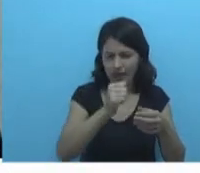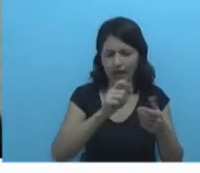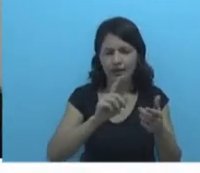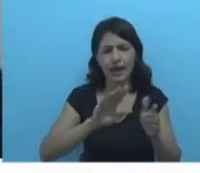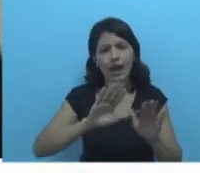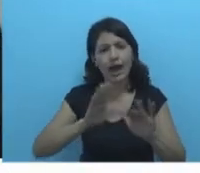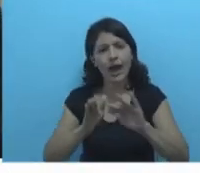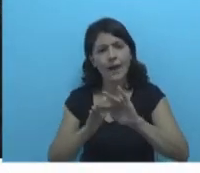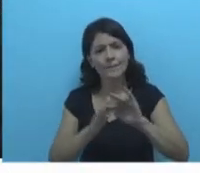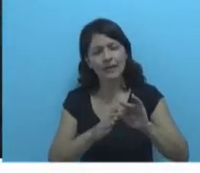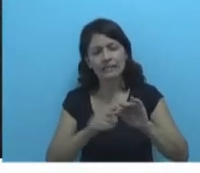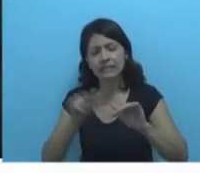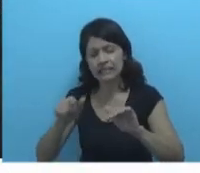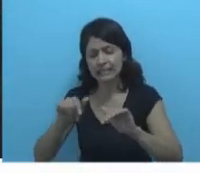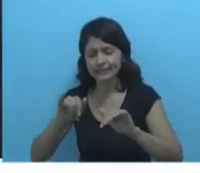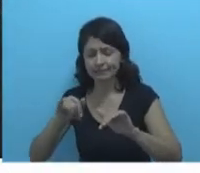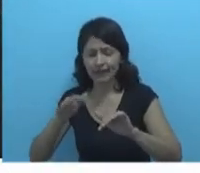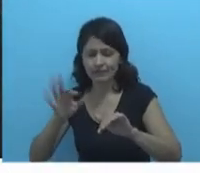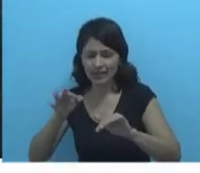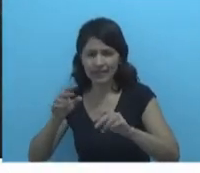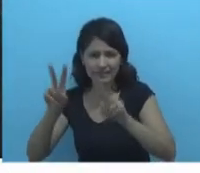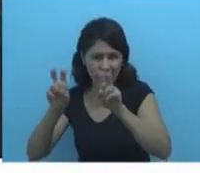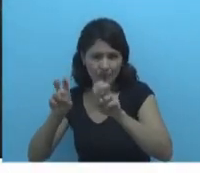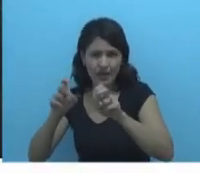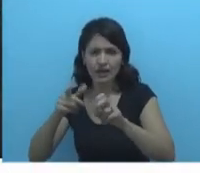las producciones